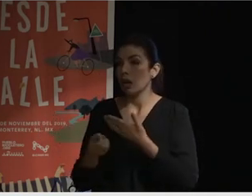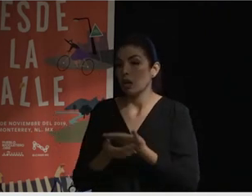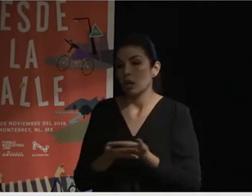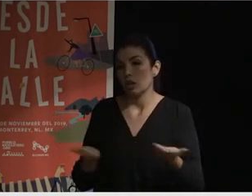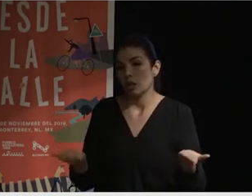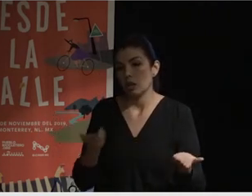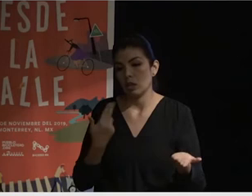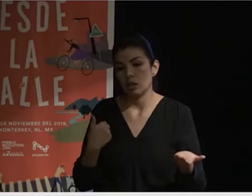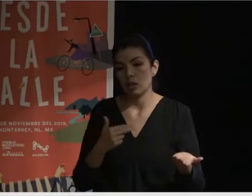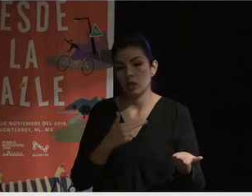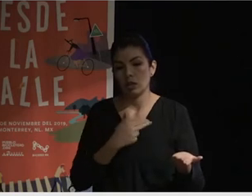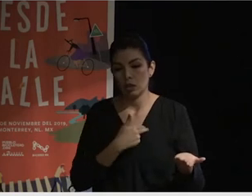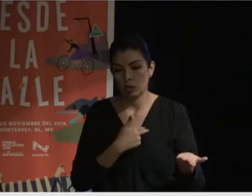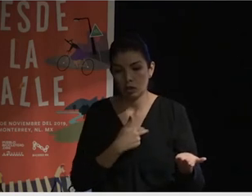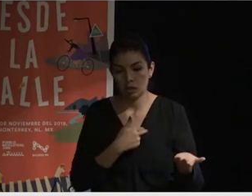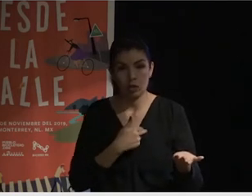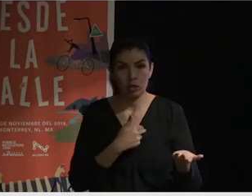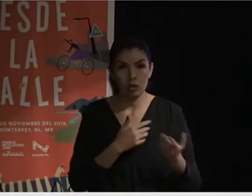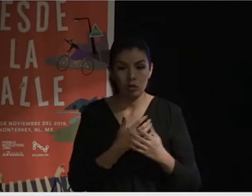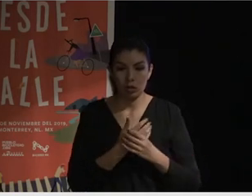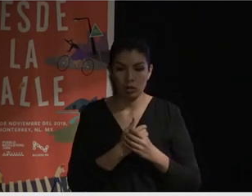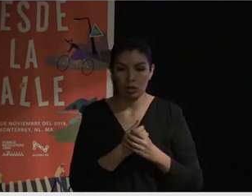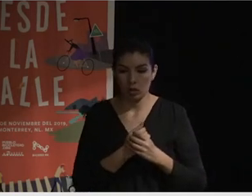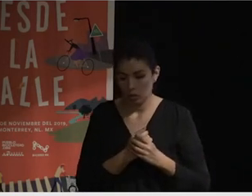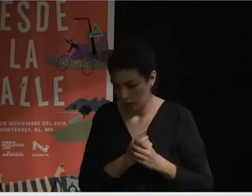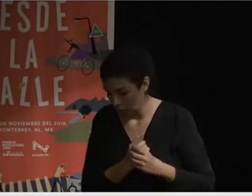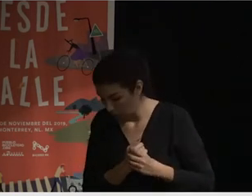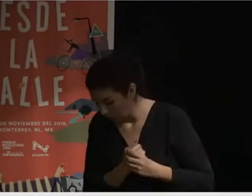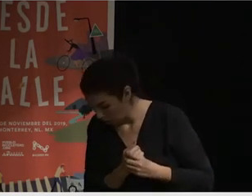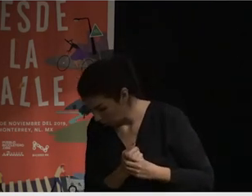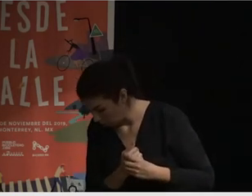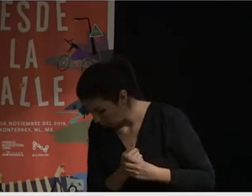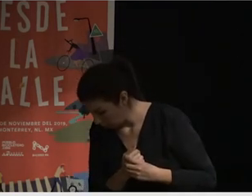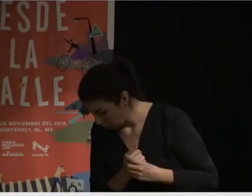de aprovechamiento del capital de los